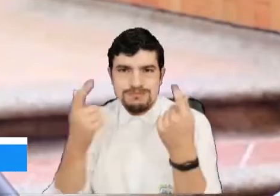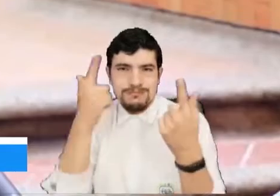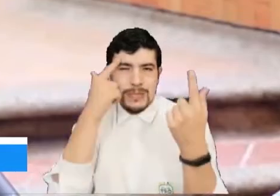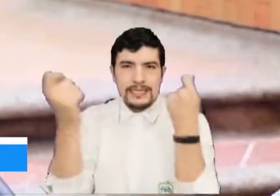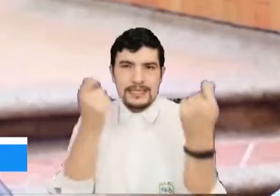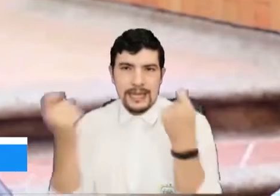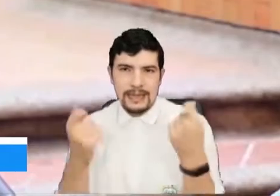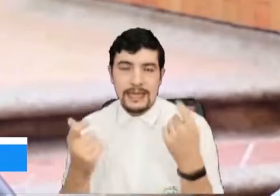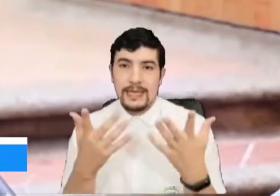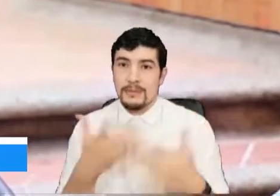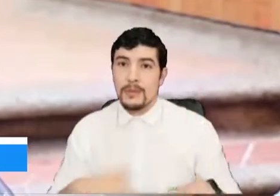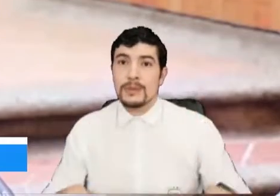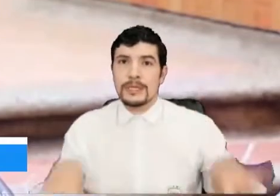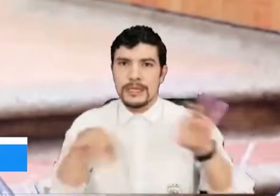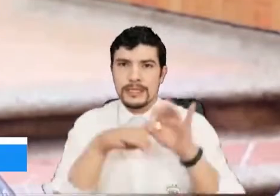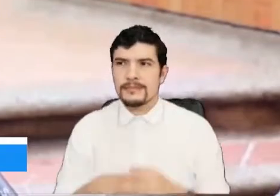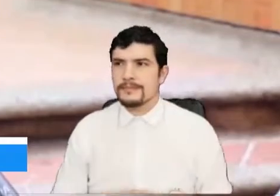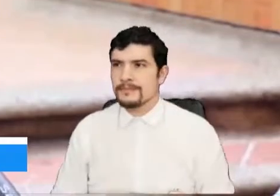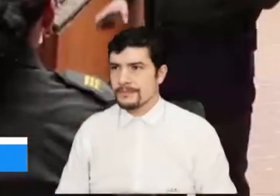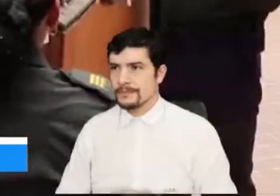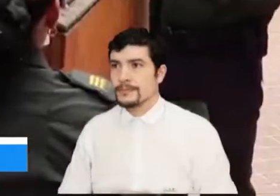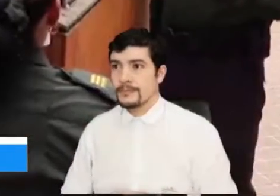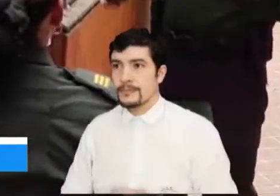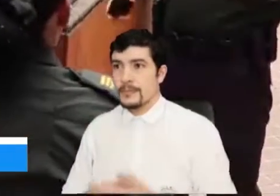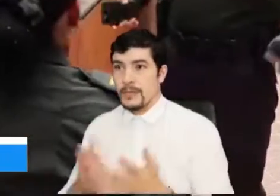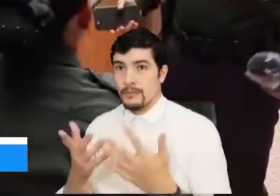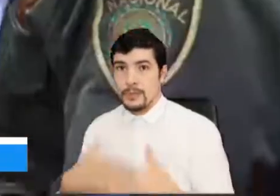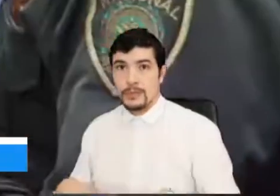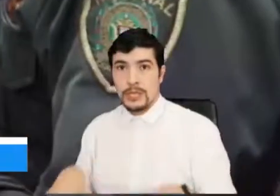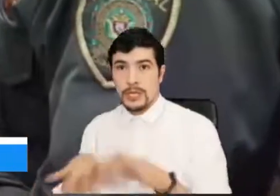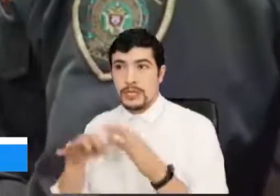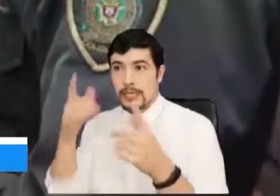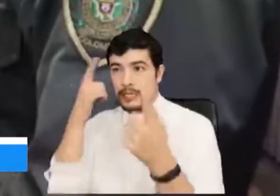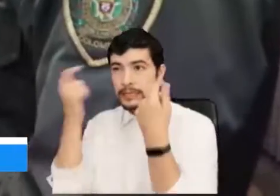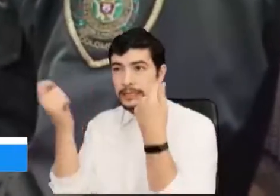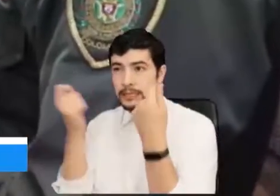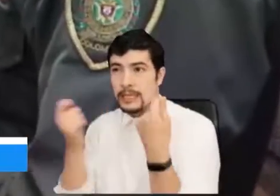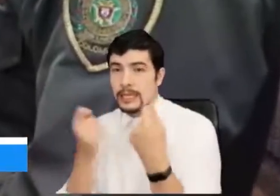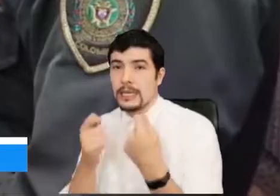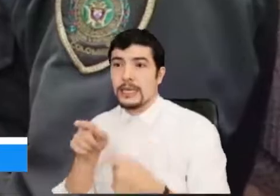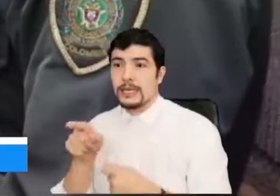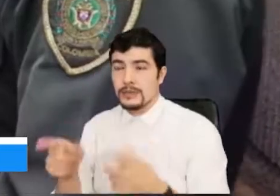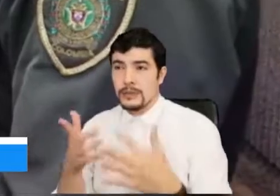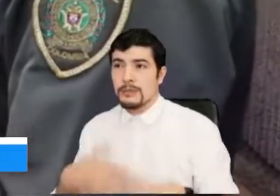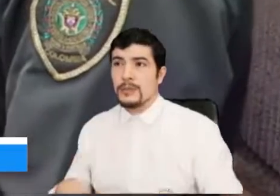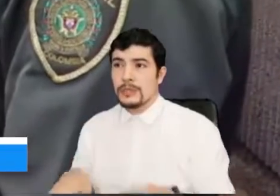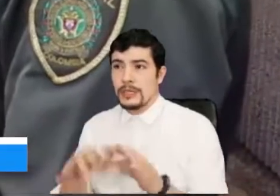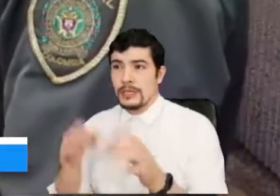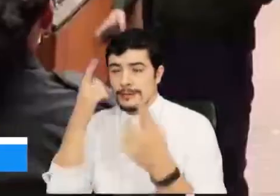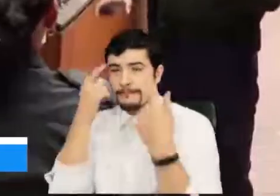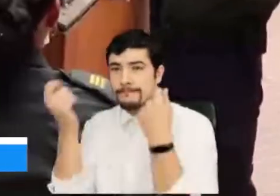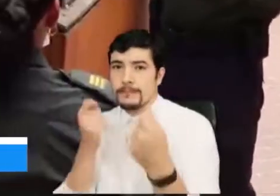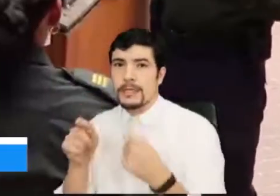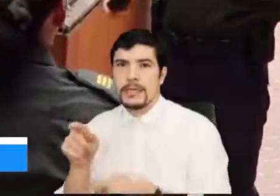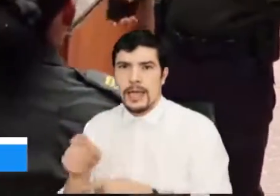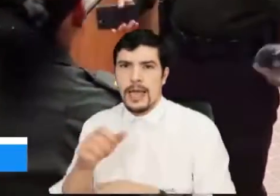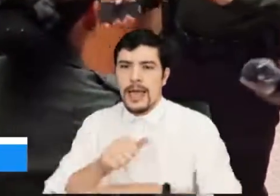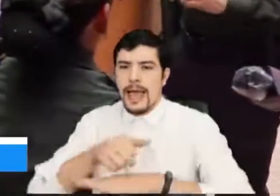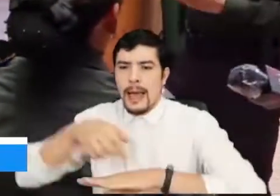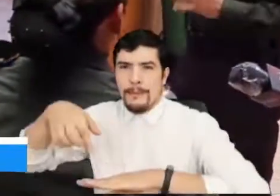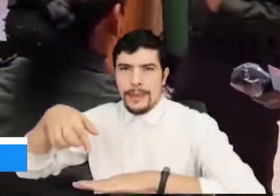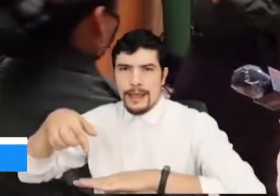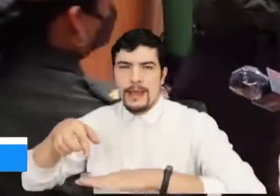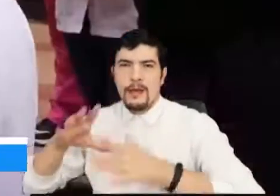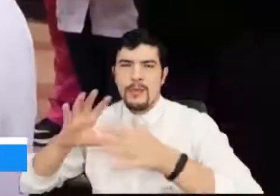Segundo, romper esos miedos e inseguridades que a veces nos da cuando salimos a trabajar. Esta aplicación, nombrada Red de Participación Cívica,